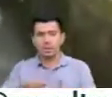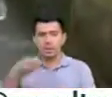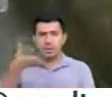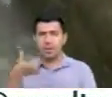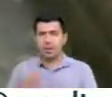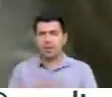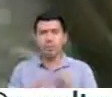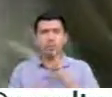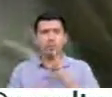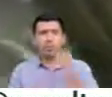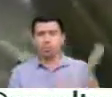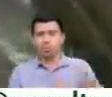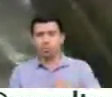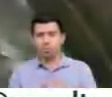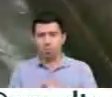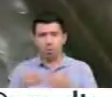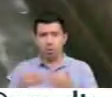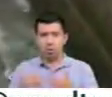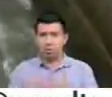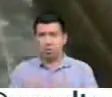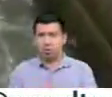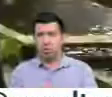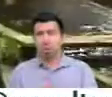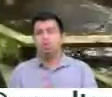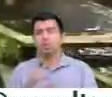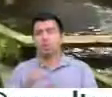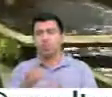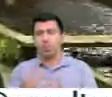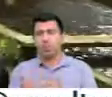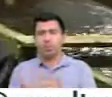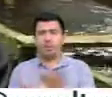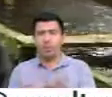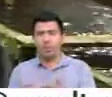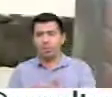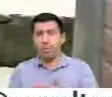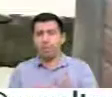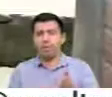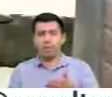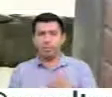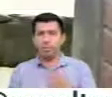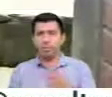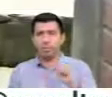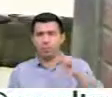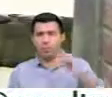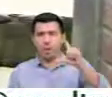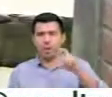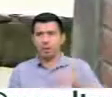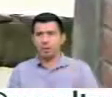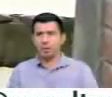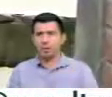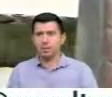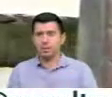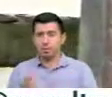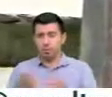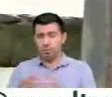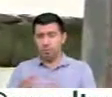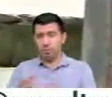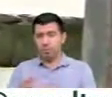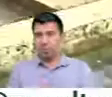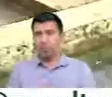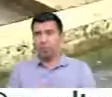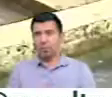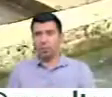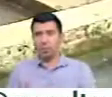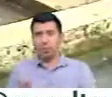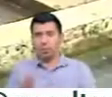producción y que por ende pues hemos tenido que ofertar la trucha a un mayor precio. El gremio de piscicultores ha coincidido